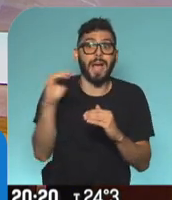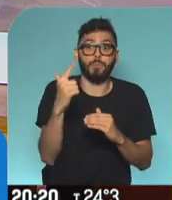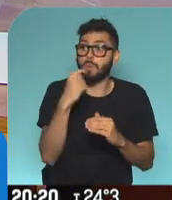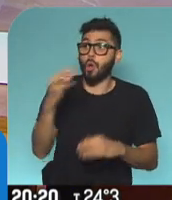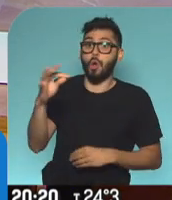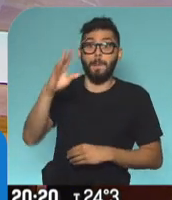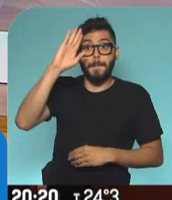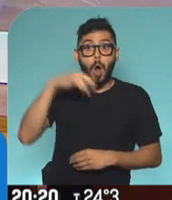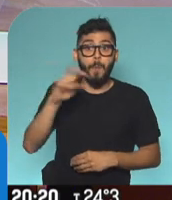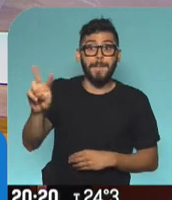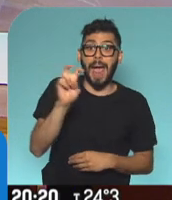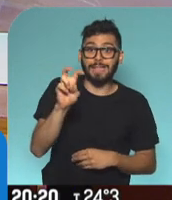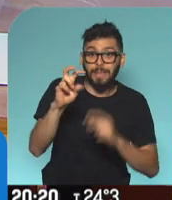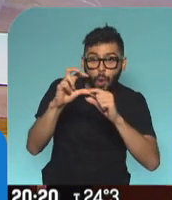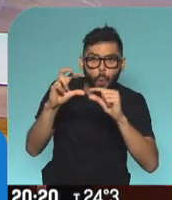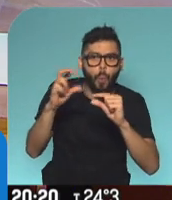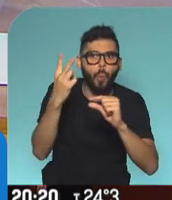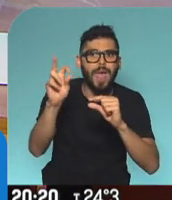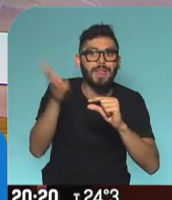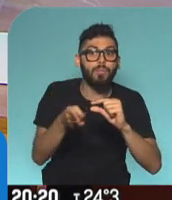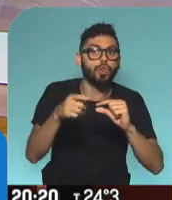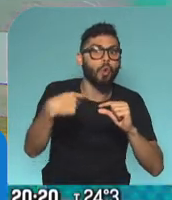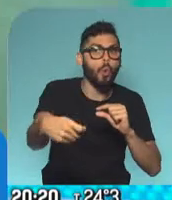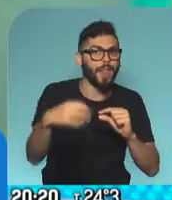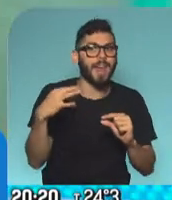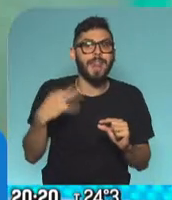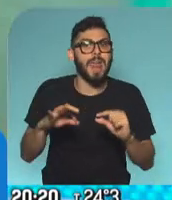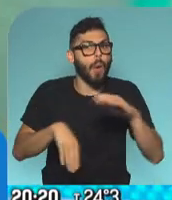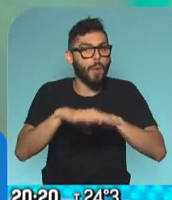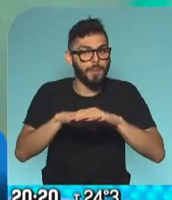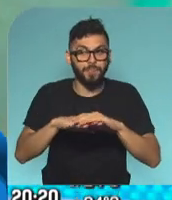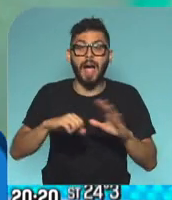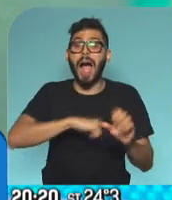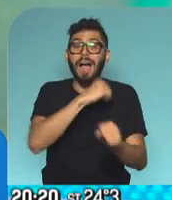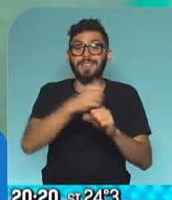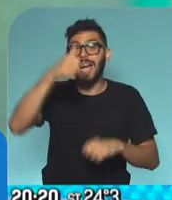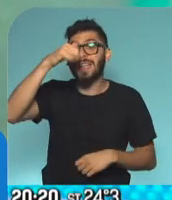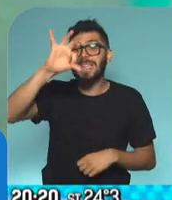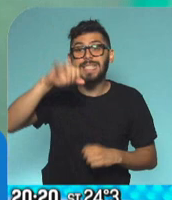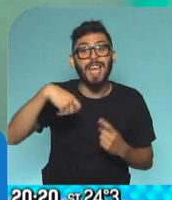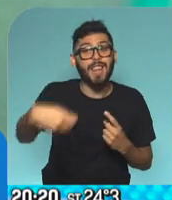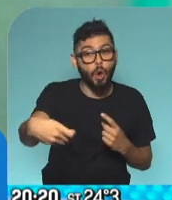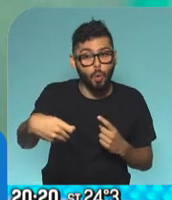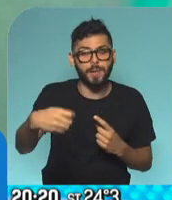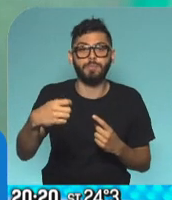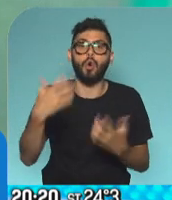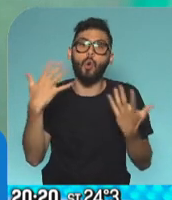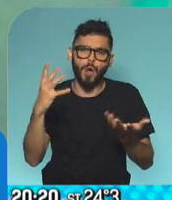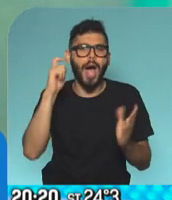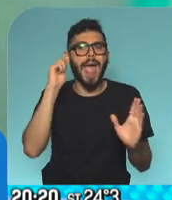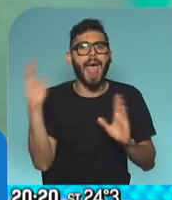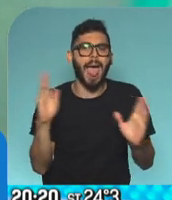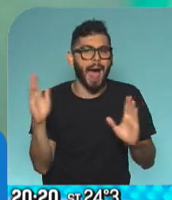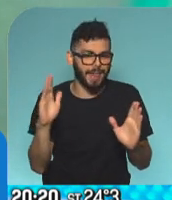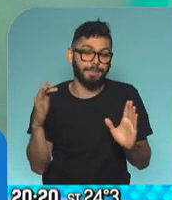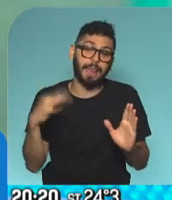recibir mensualmente como a ver que tienes hasta 60 cuotas para para devolver por supuesto tienes que tener una edad si vos